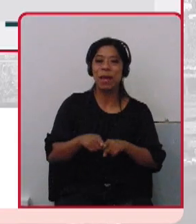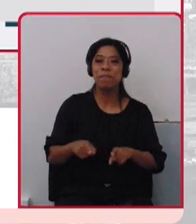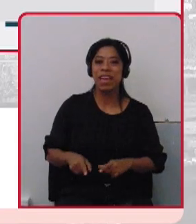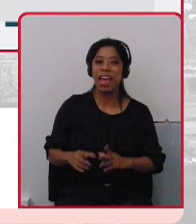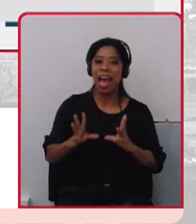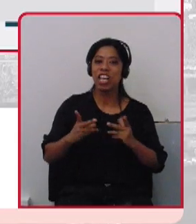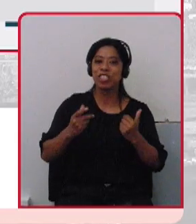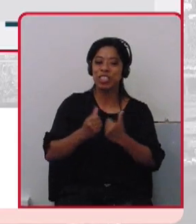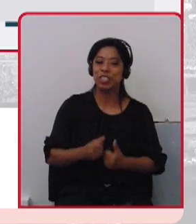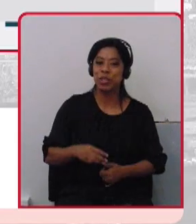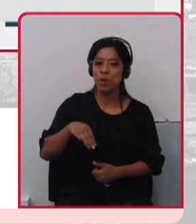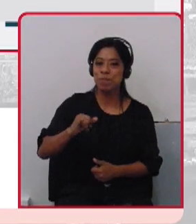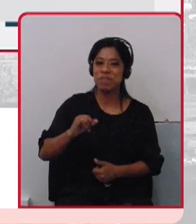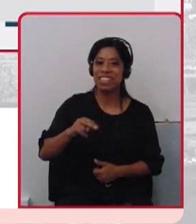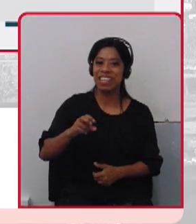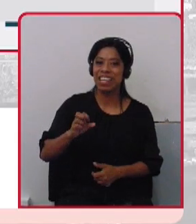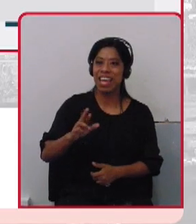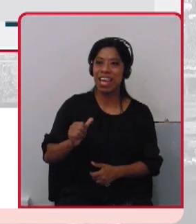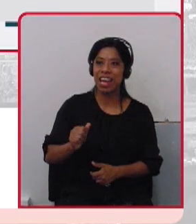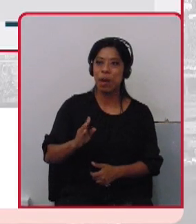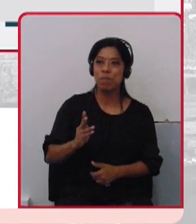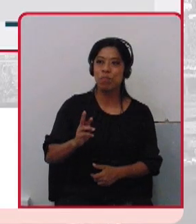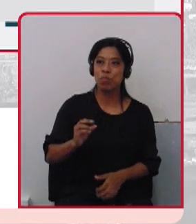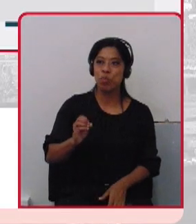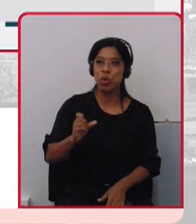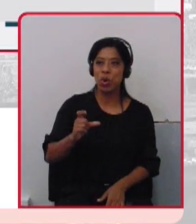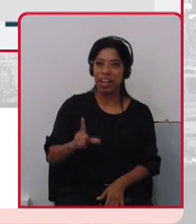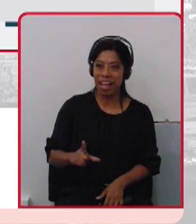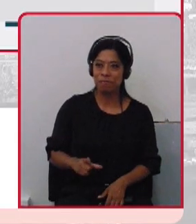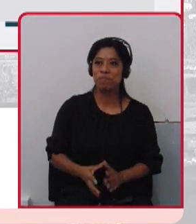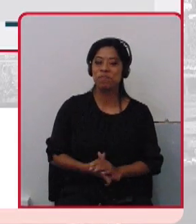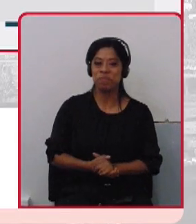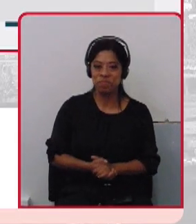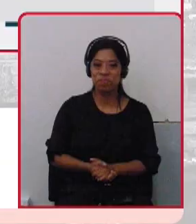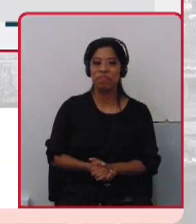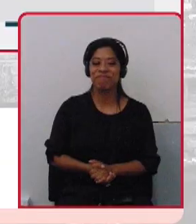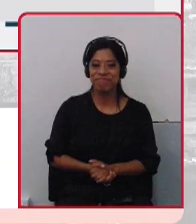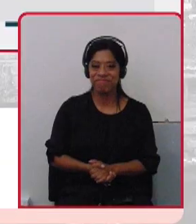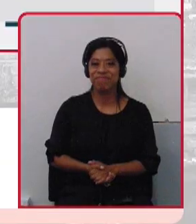por haber el apoyo con este desarrollo. Muchas gracias. Gracias.